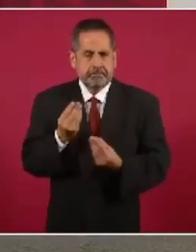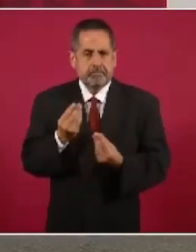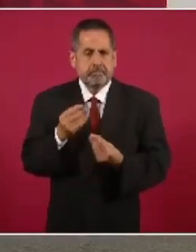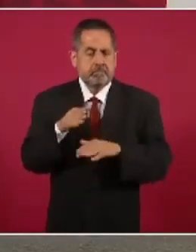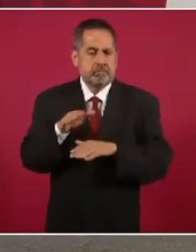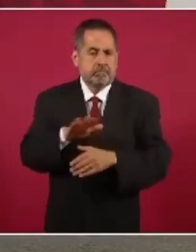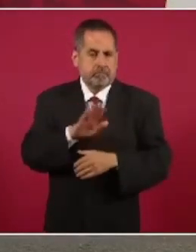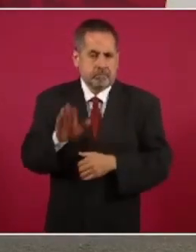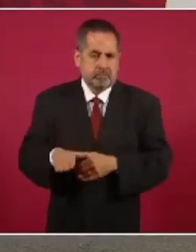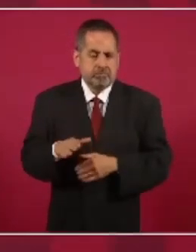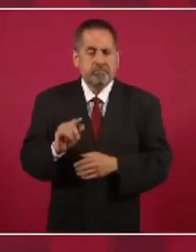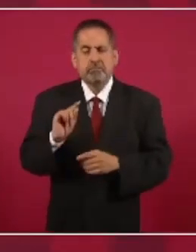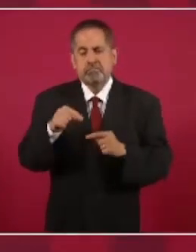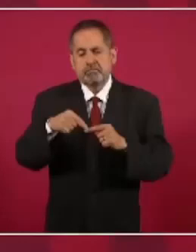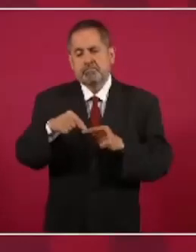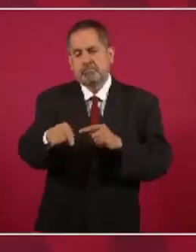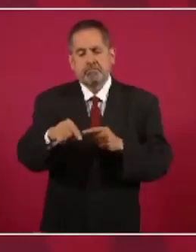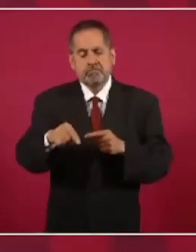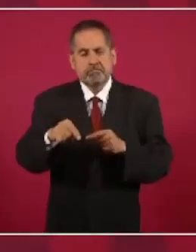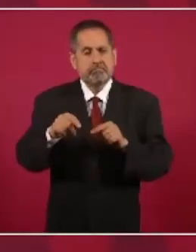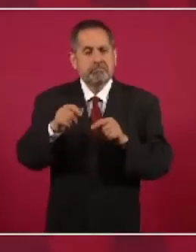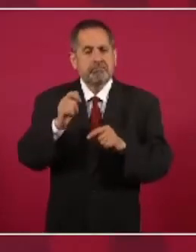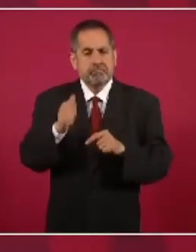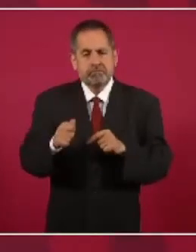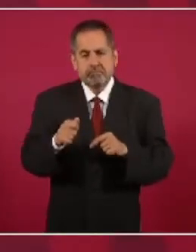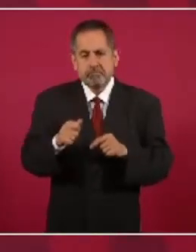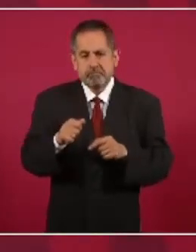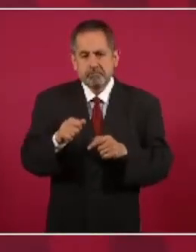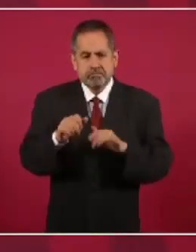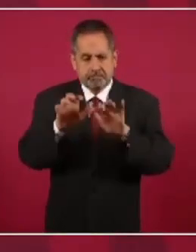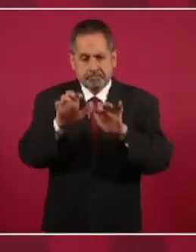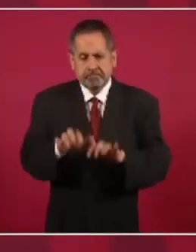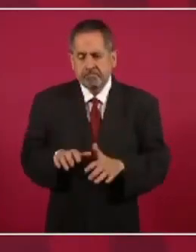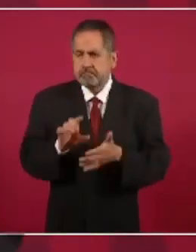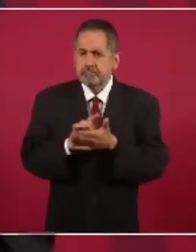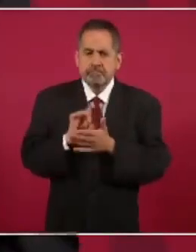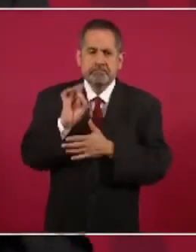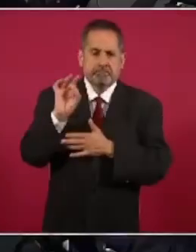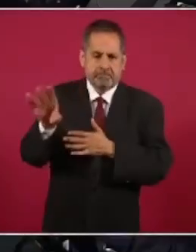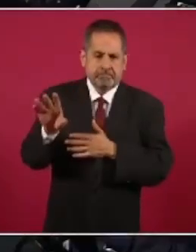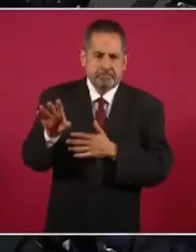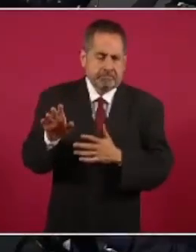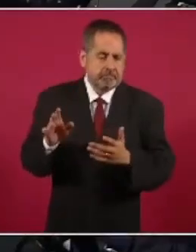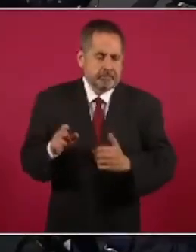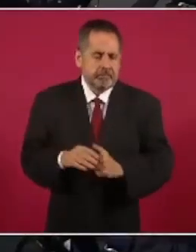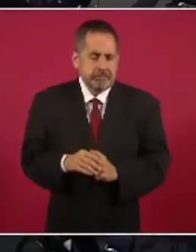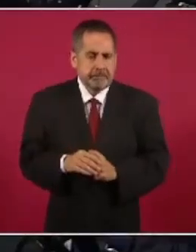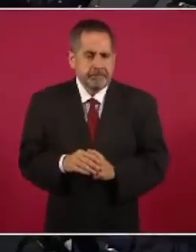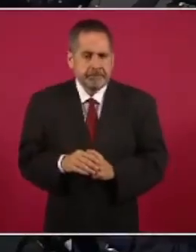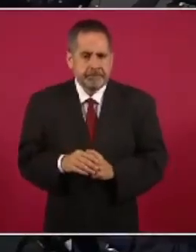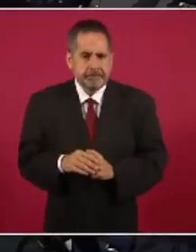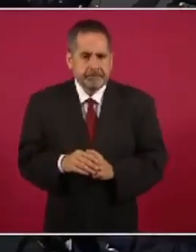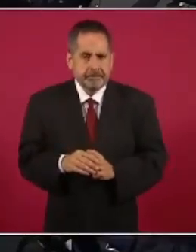a enviar Pues